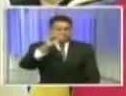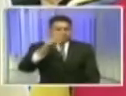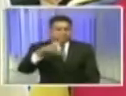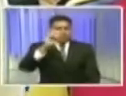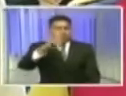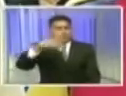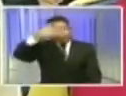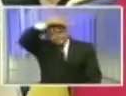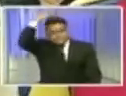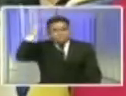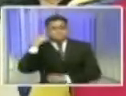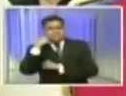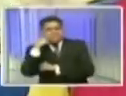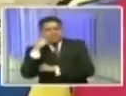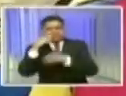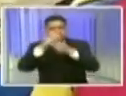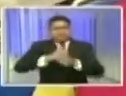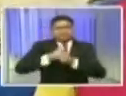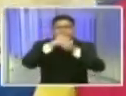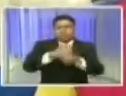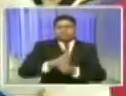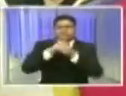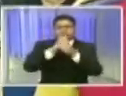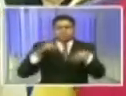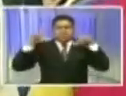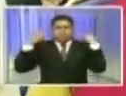Miranda ahí viene, cabalgando desde La Guaira,